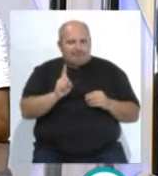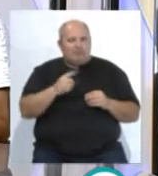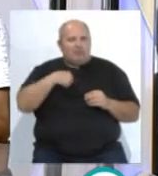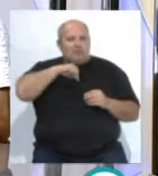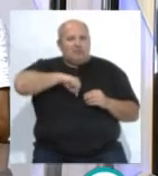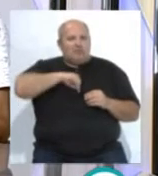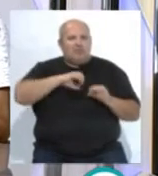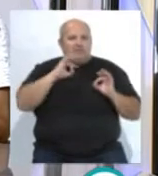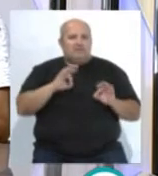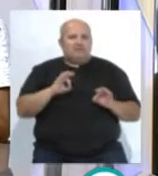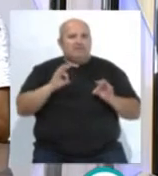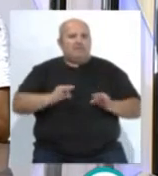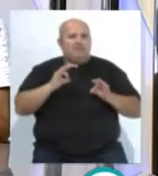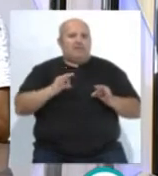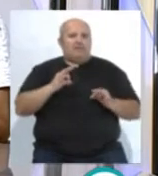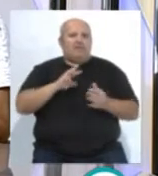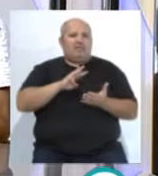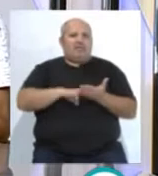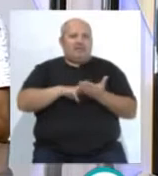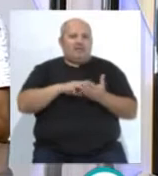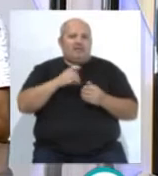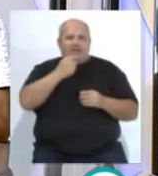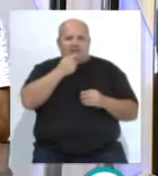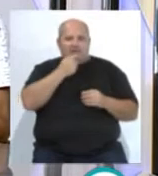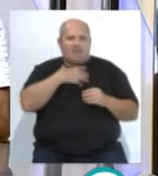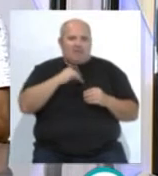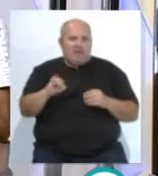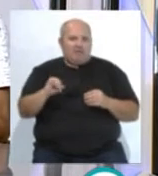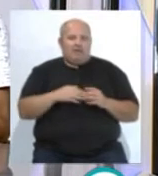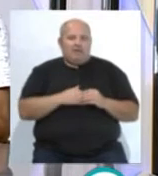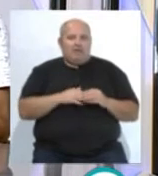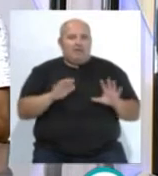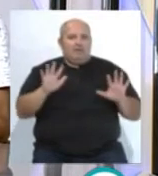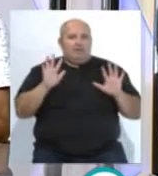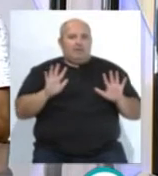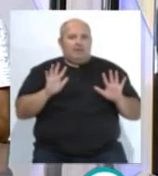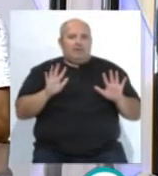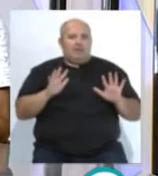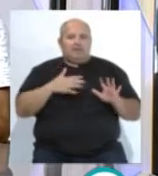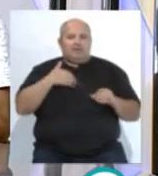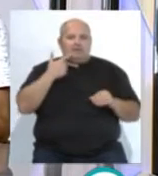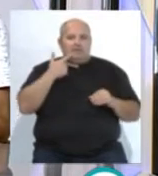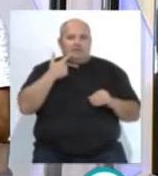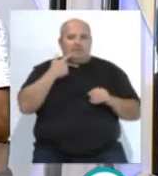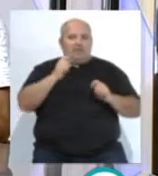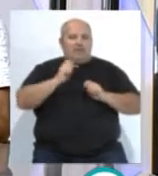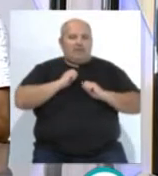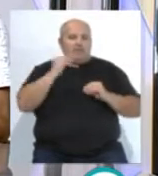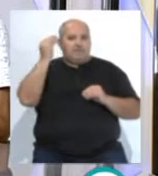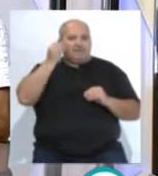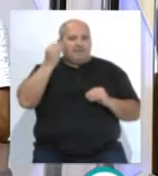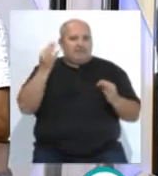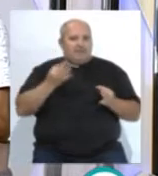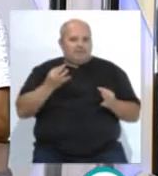soy siempre he defendido a los árbitros y razones poderosas tengo. Pero es que todo esto te induce a